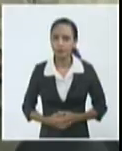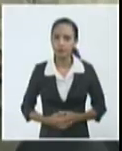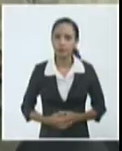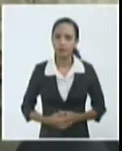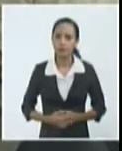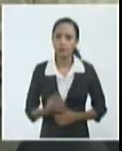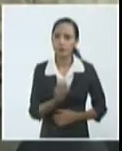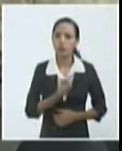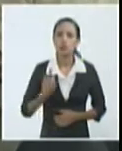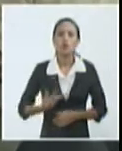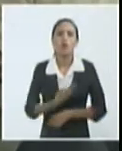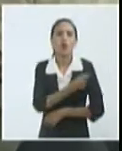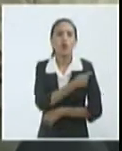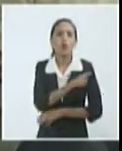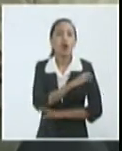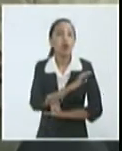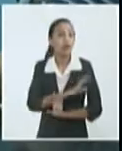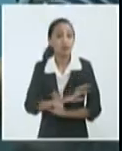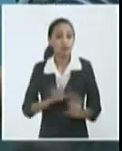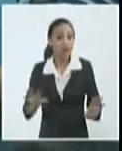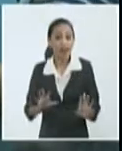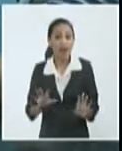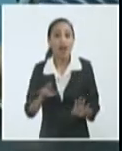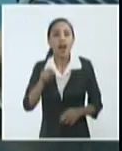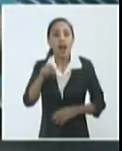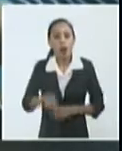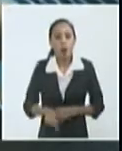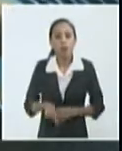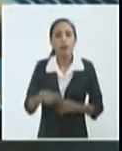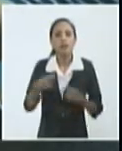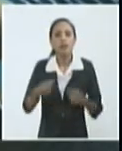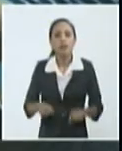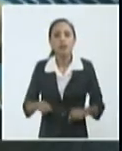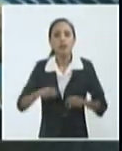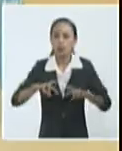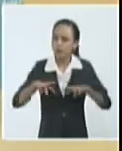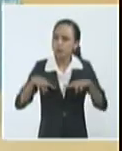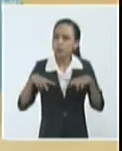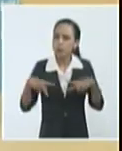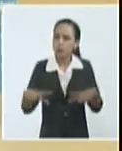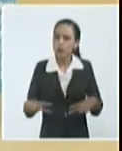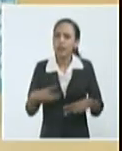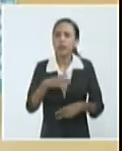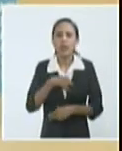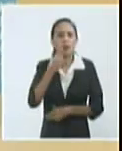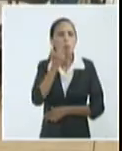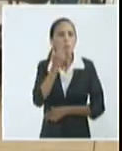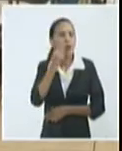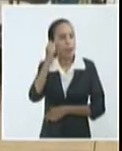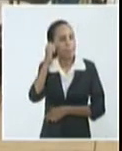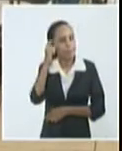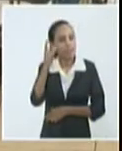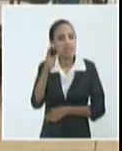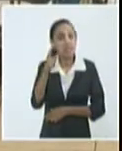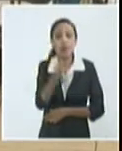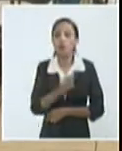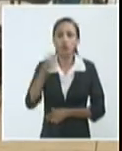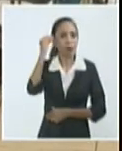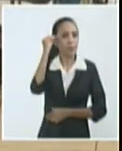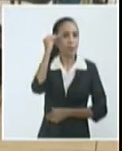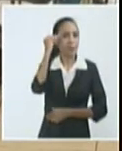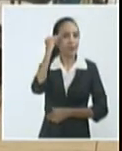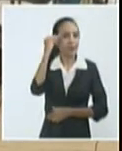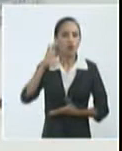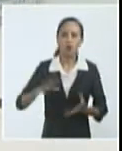estamos inmunizados, vamos ahora al refuerzo, tenemos más experiencia, hemos aprendido, hay un sistema de